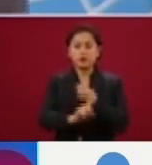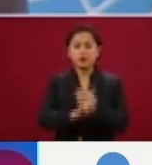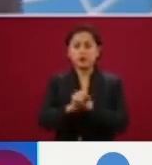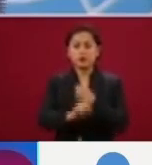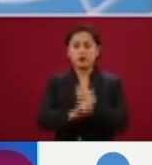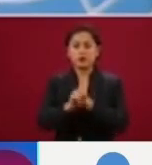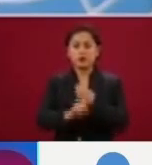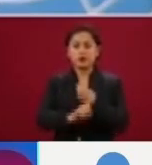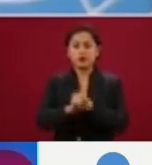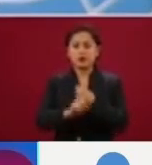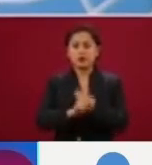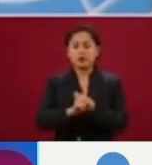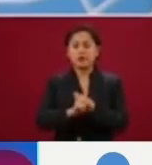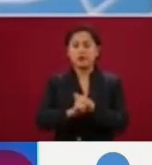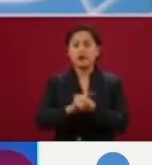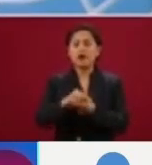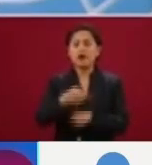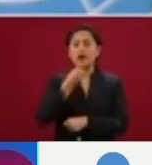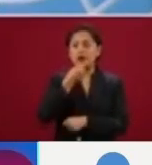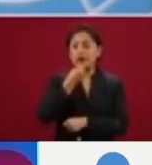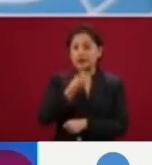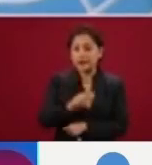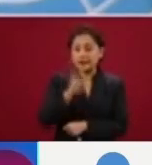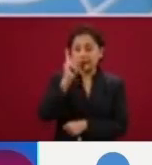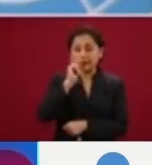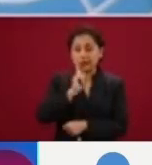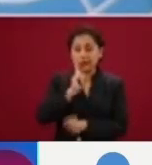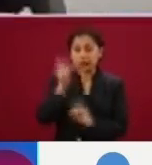el asesinato de la niña en,